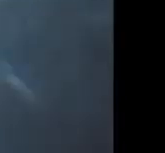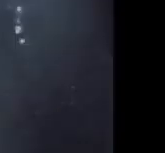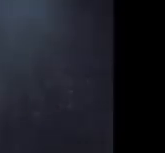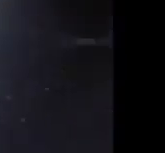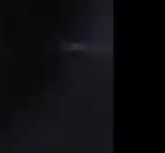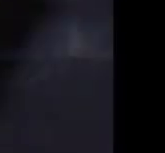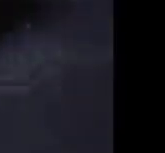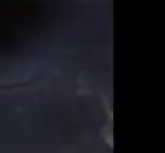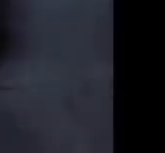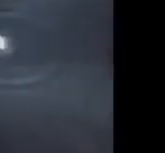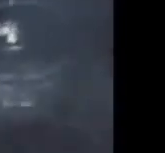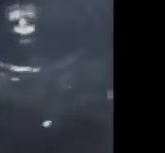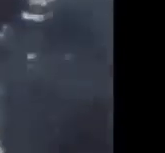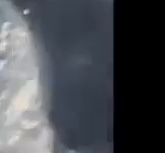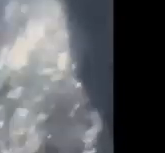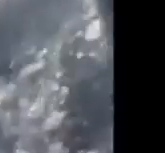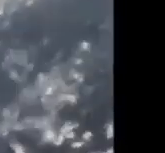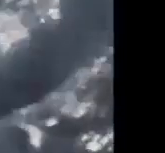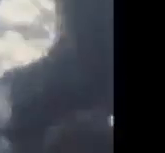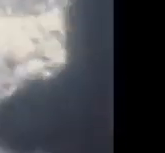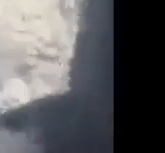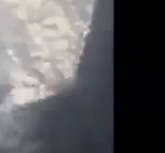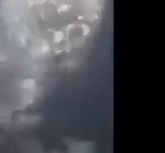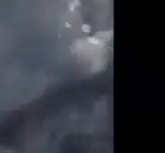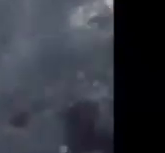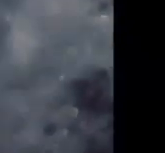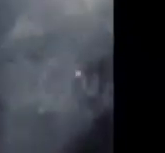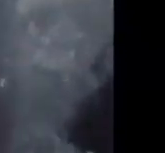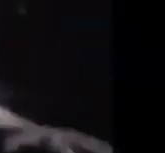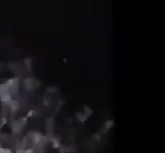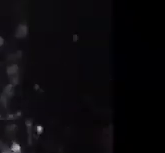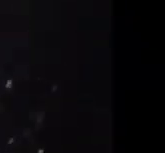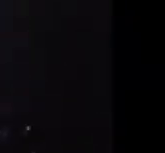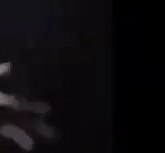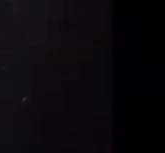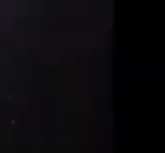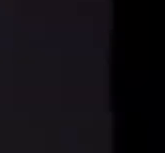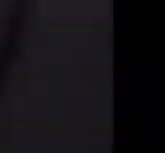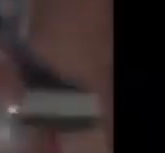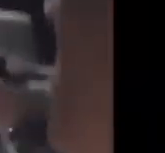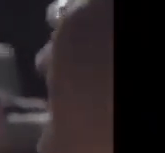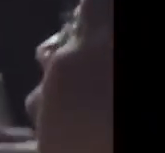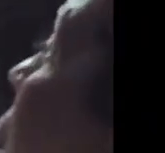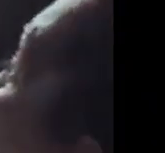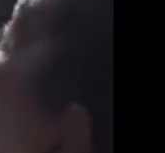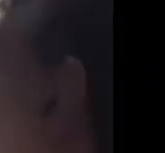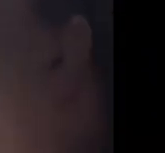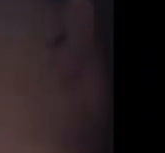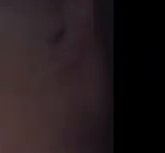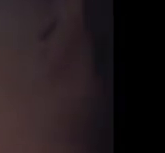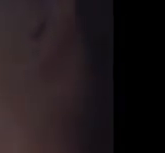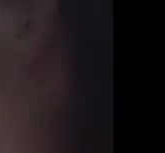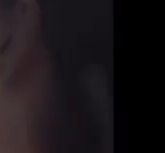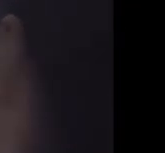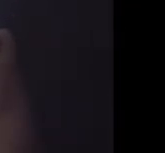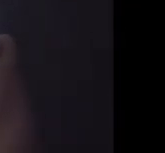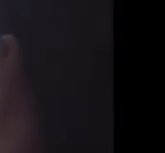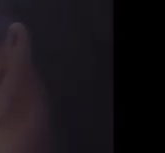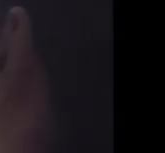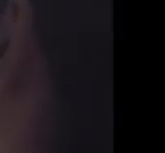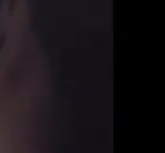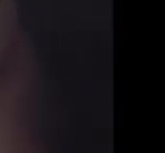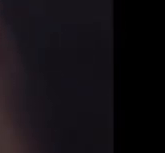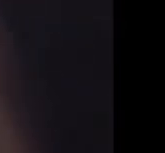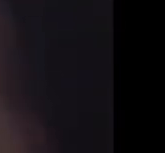sus expectativas en torno a la vida y a la maternidad. Basada en el cuento El matrimonio de los peces rojos de Guadalupe Nettel, la